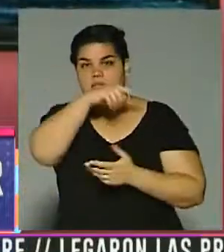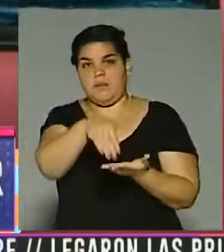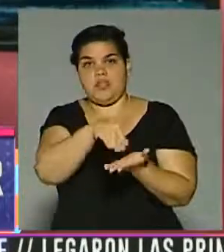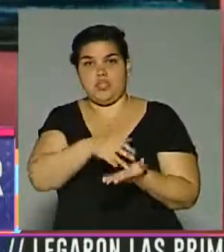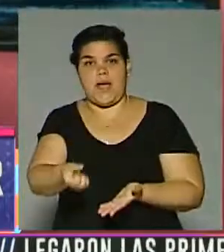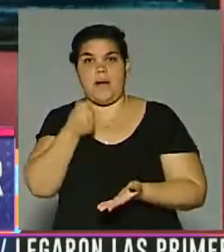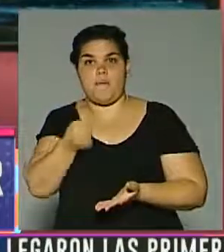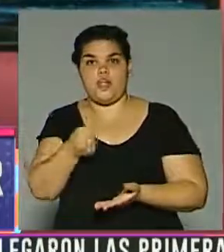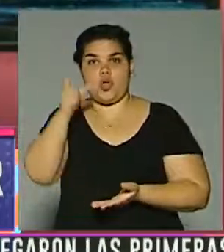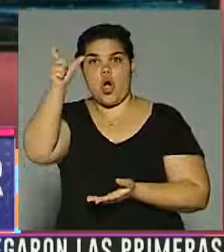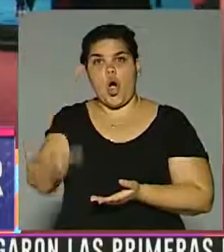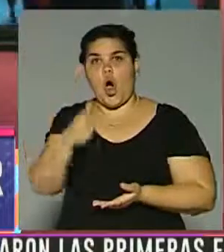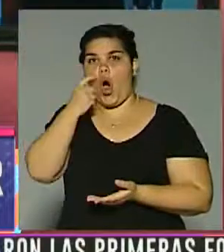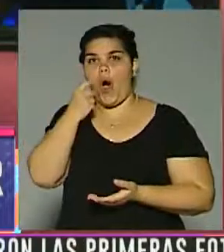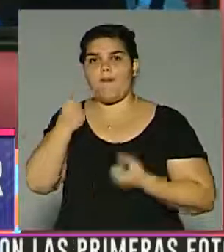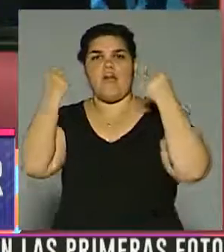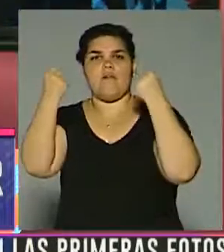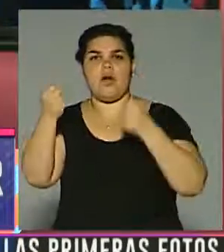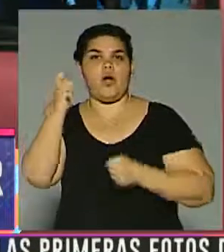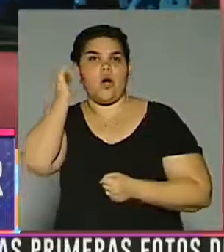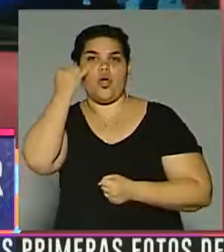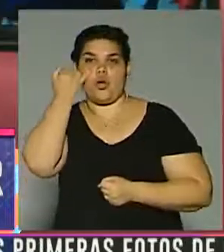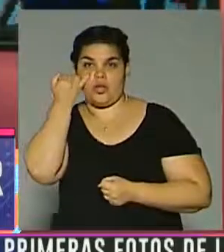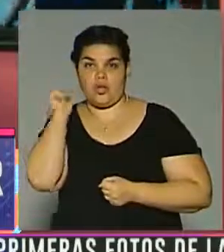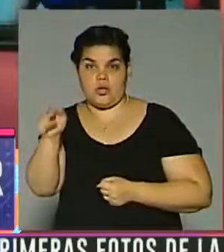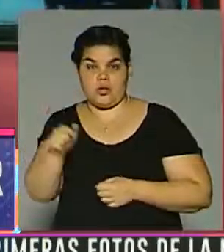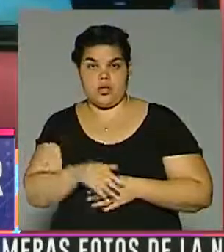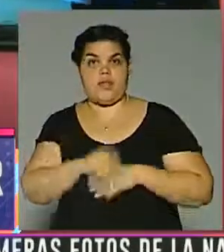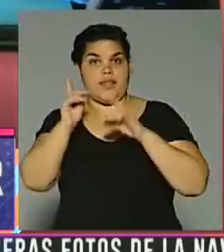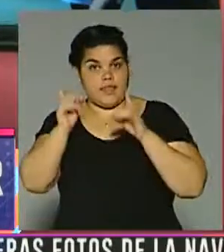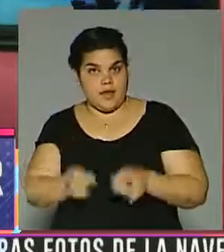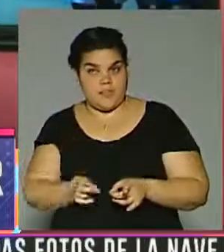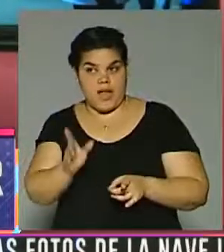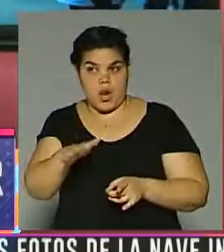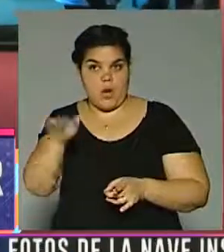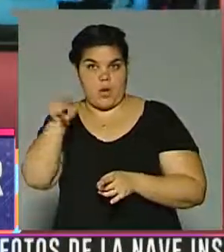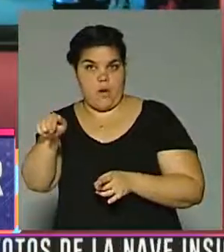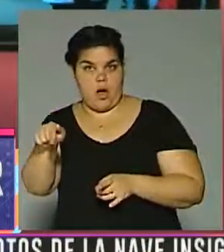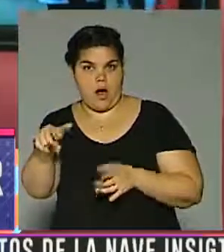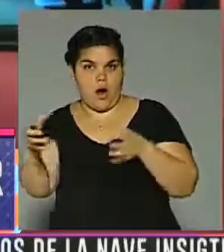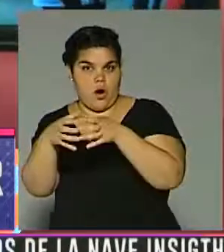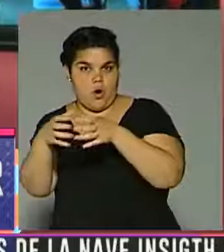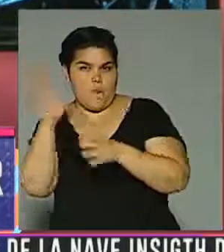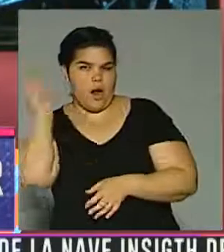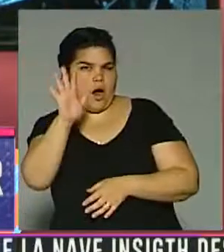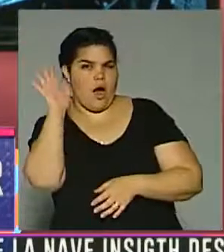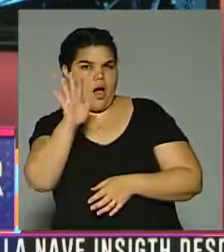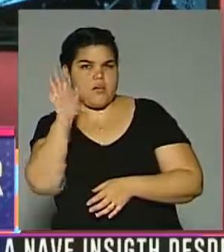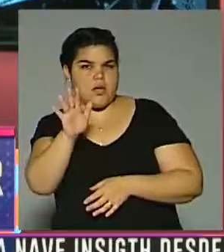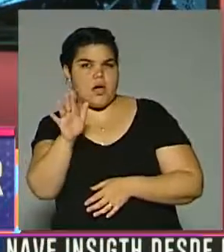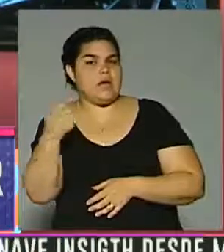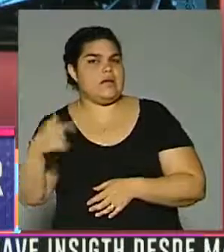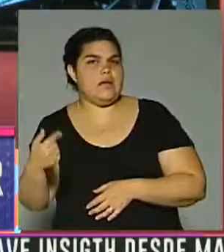que le encontraron al Barra Brava Godoy, sino que desde la facción de este muchacho ya han amenazado con que mañana es muy posible